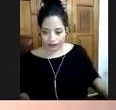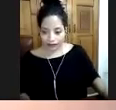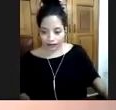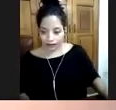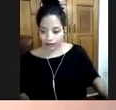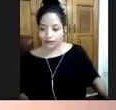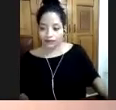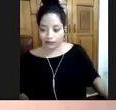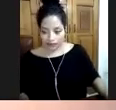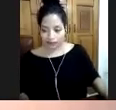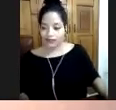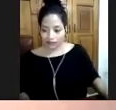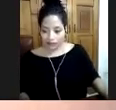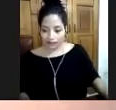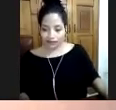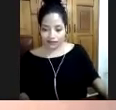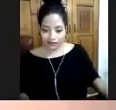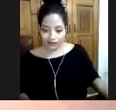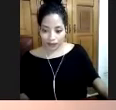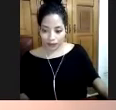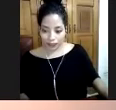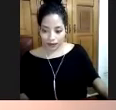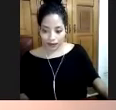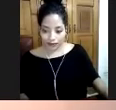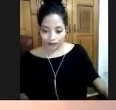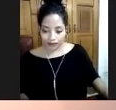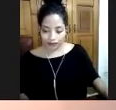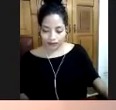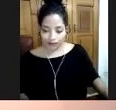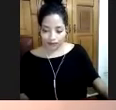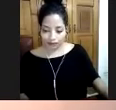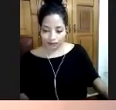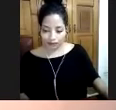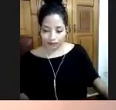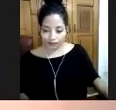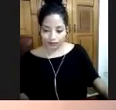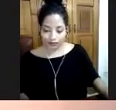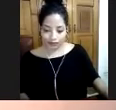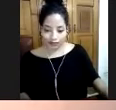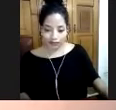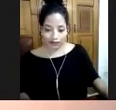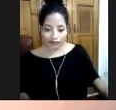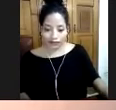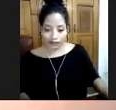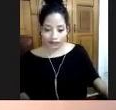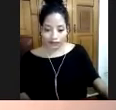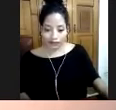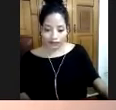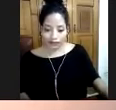y que no están acostumbrados a trabajar en esta forma digital. Entonces, para ellos ha sido completamente difícil.